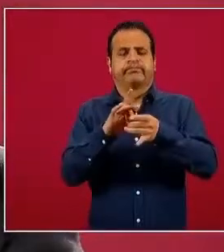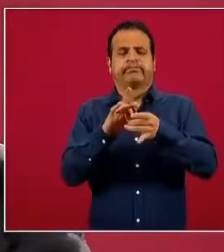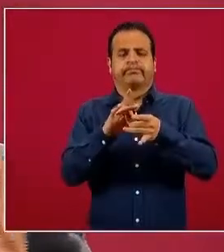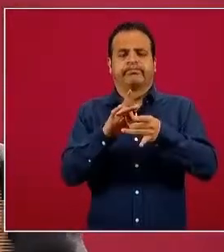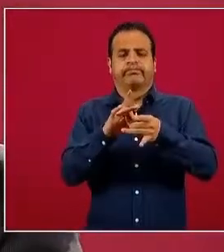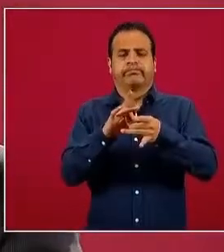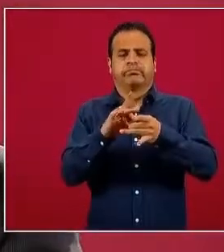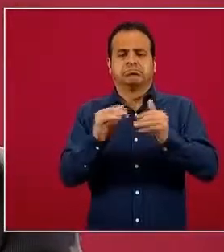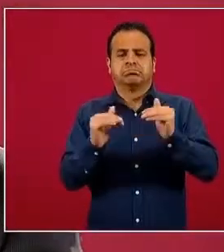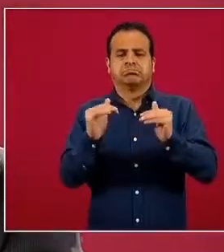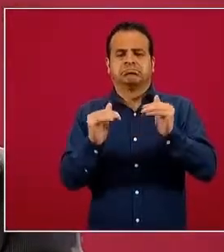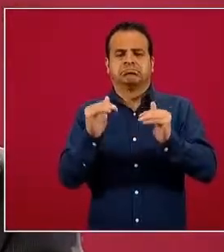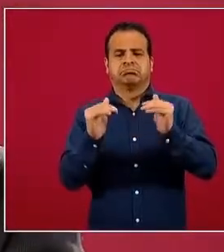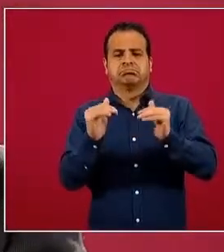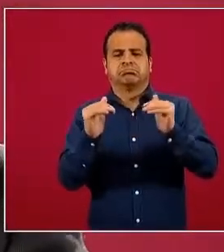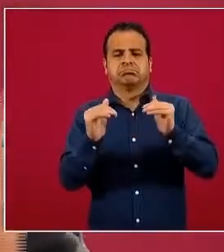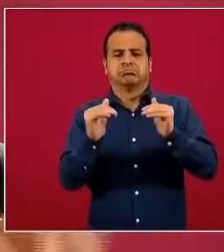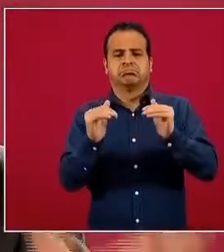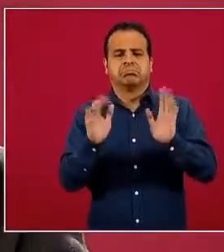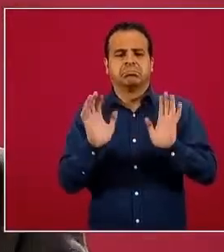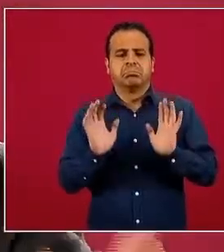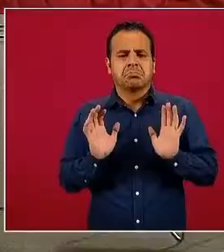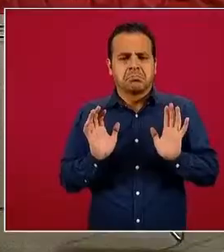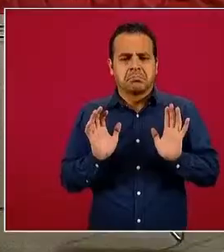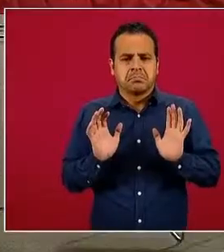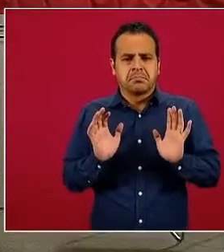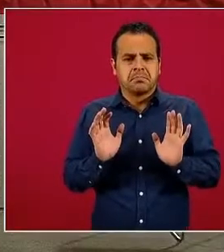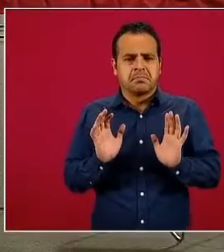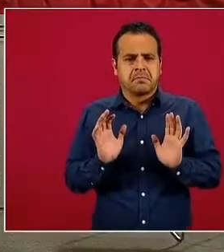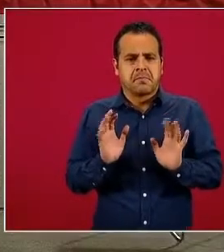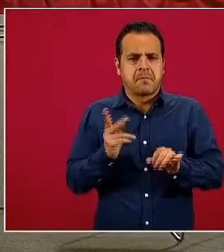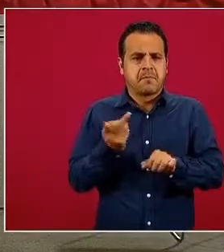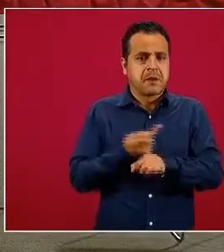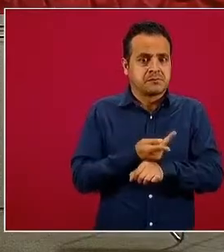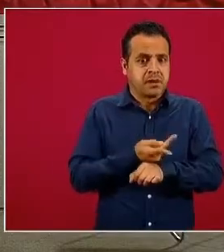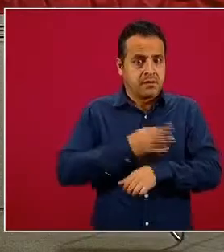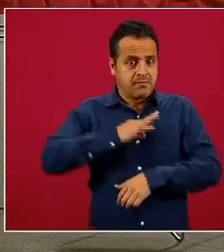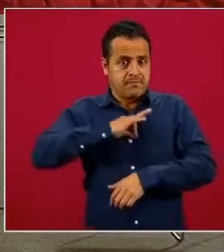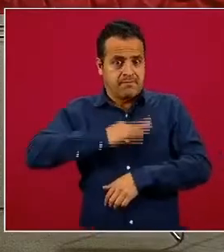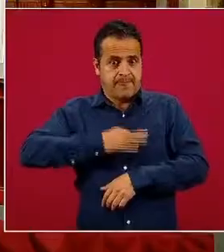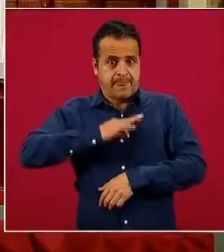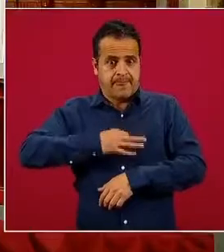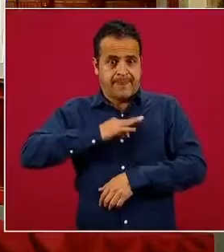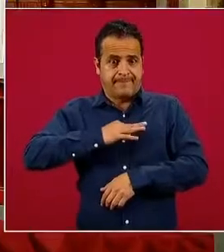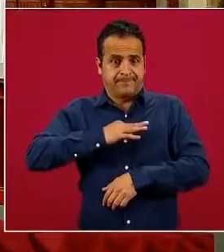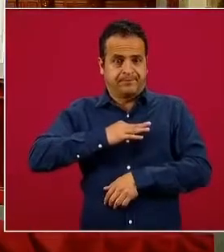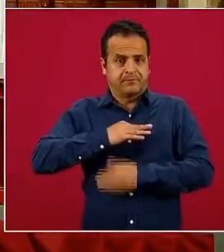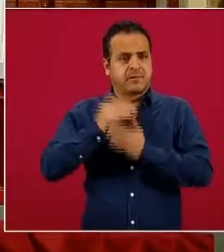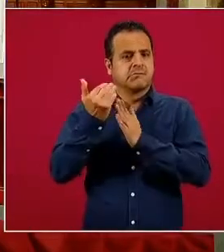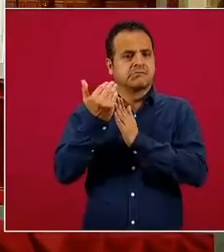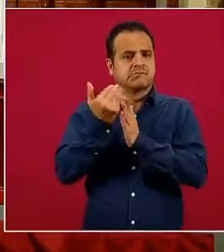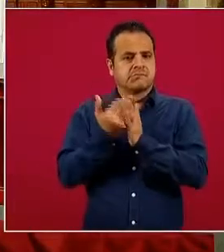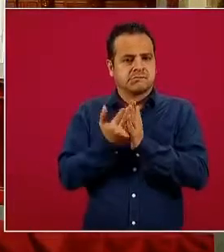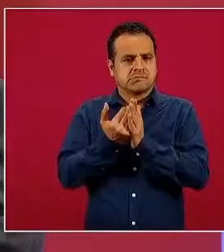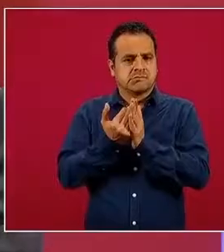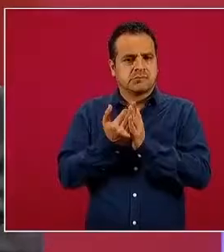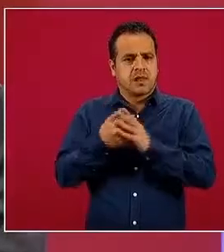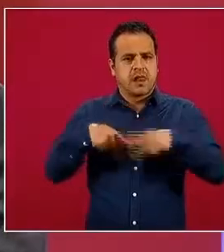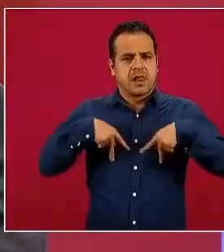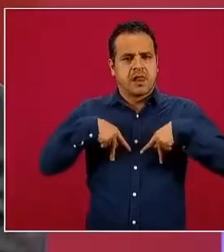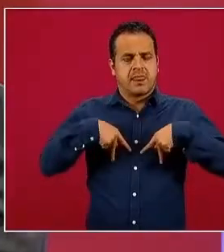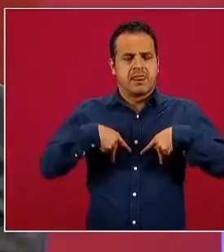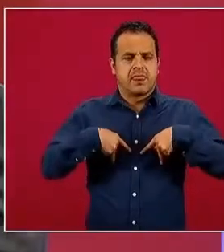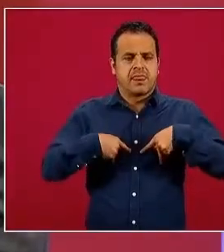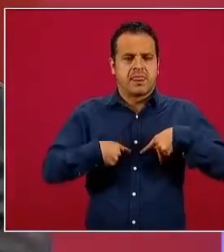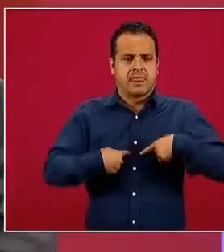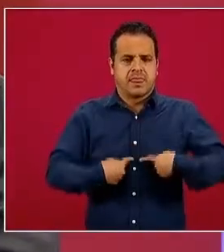estabilidad en el que generalmente el virus se vuelve menos virulento. Virulento es la capacidad de crear